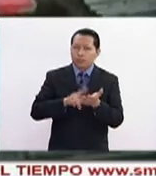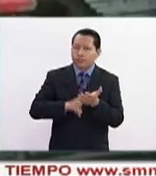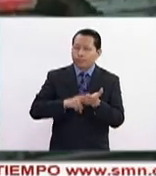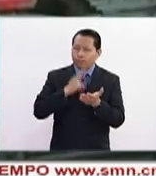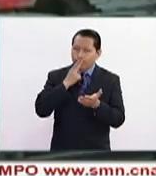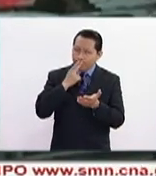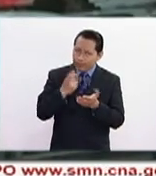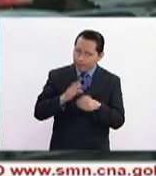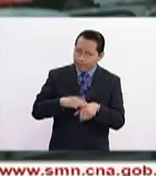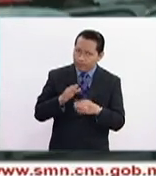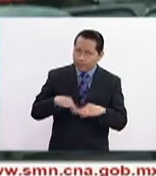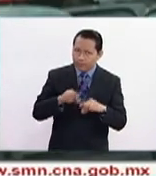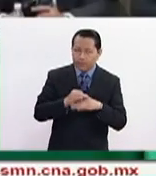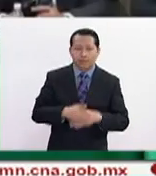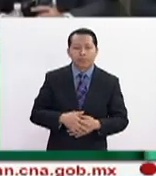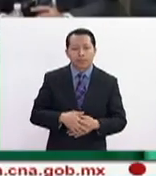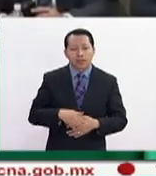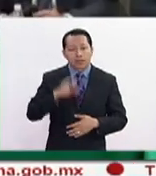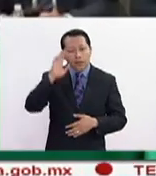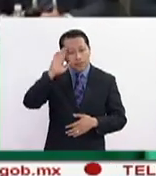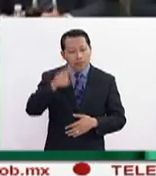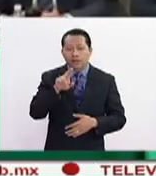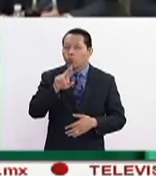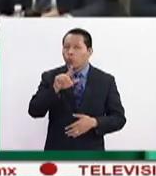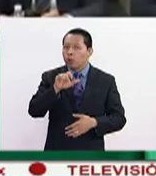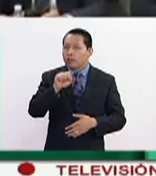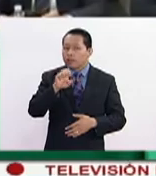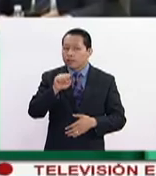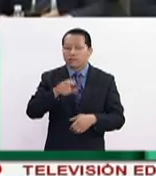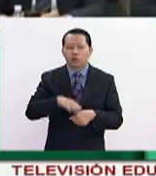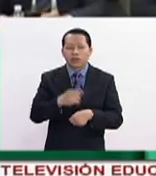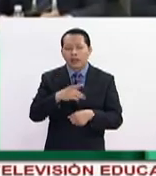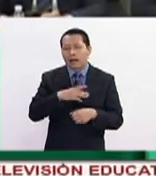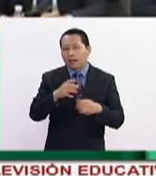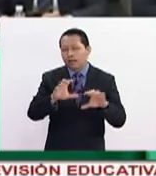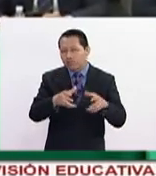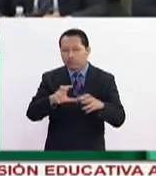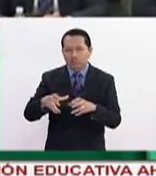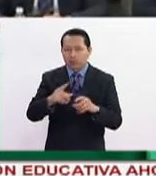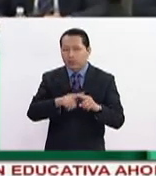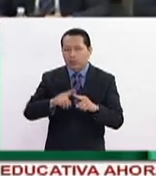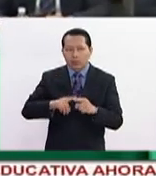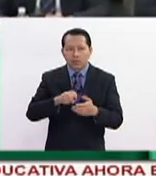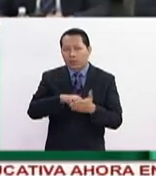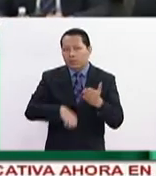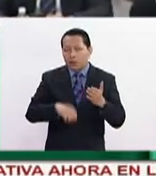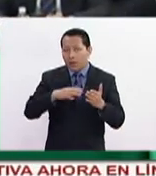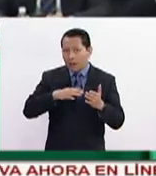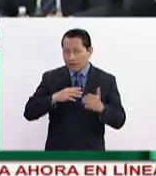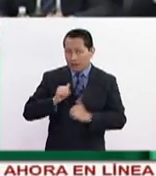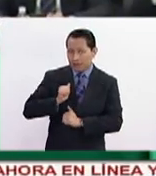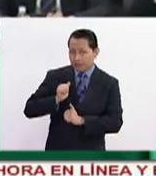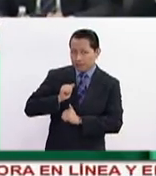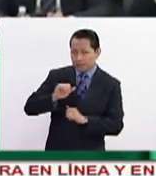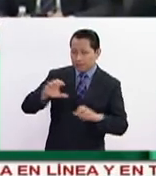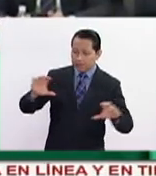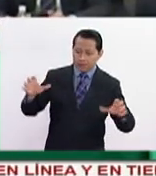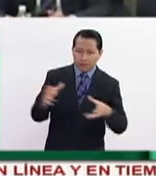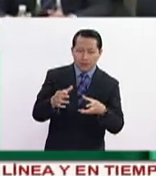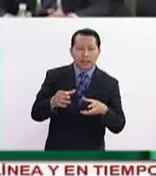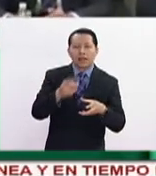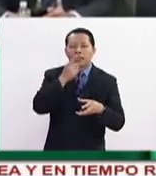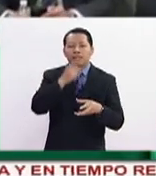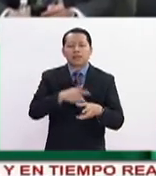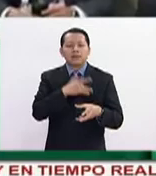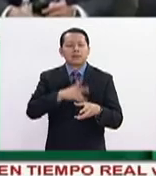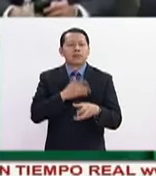importantes. Maestro Ulises, ¿por qué algunos sectores como lo son los de las Fuerzas Armadas consideraban tan